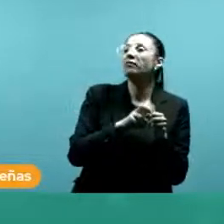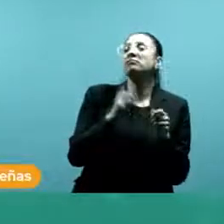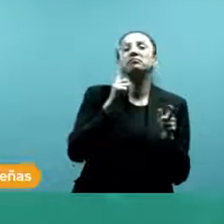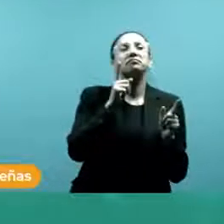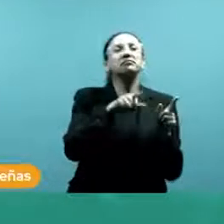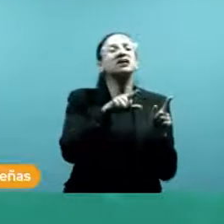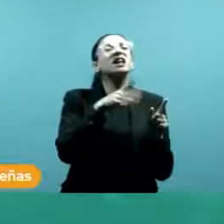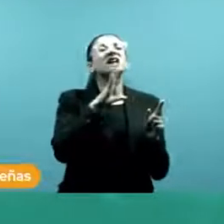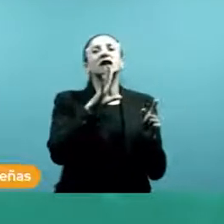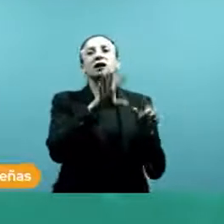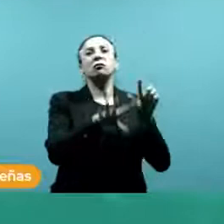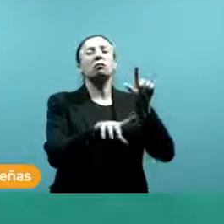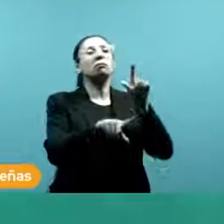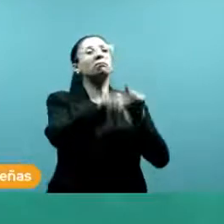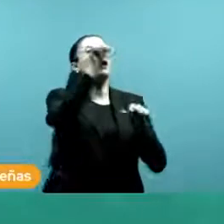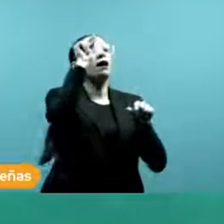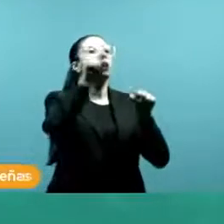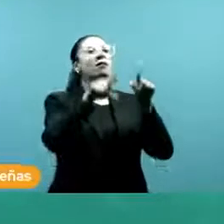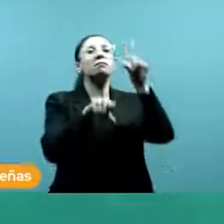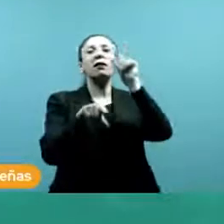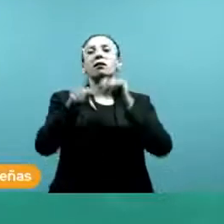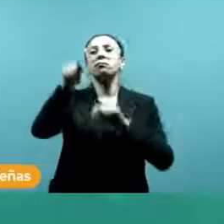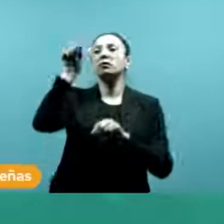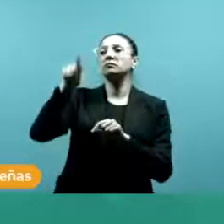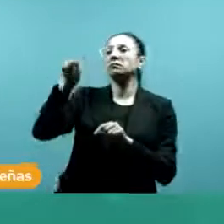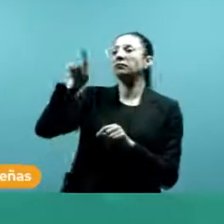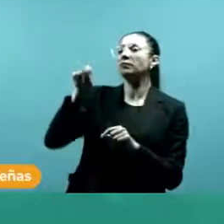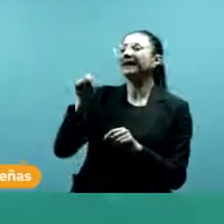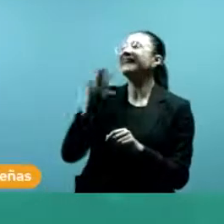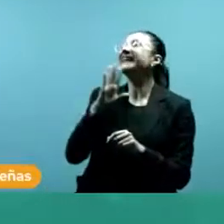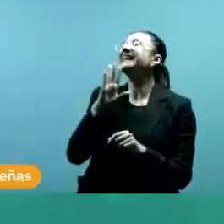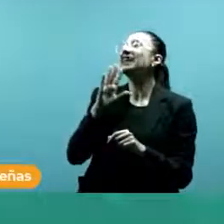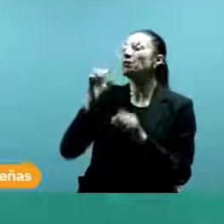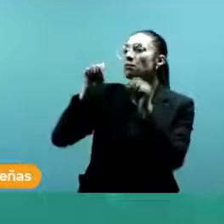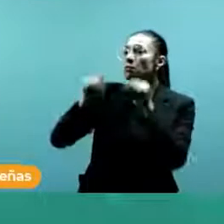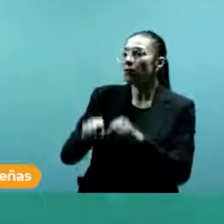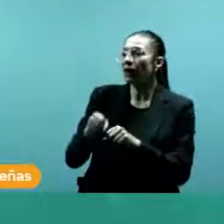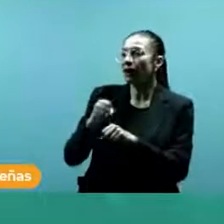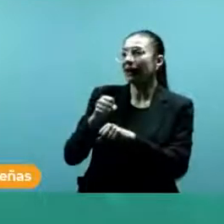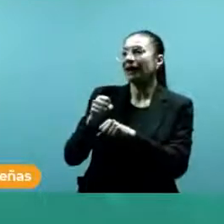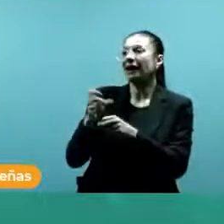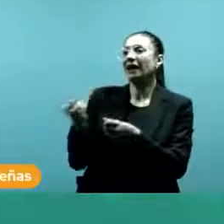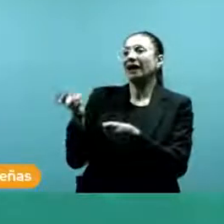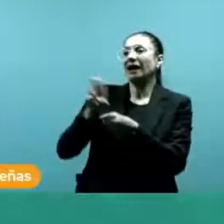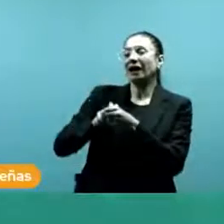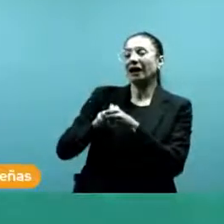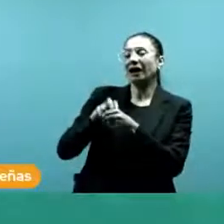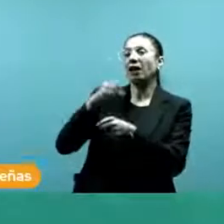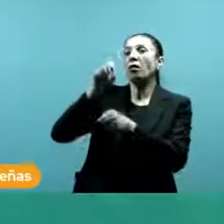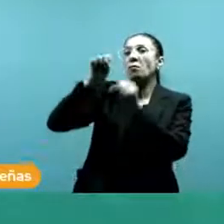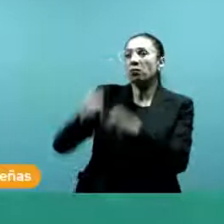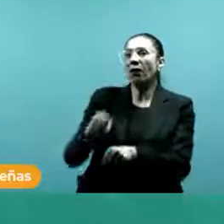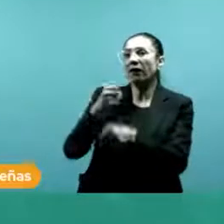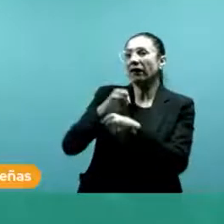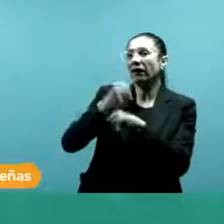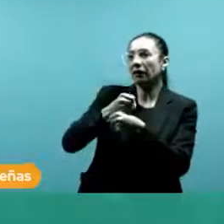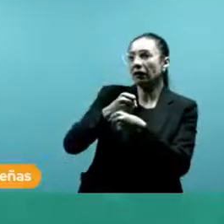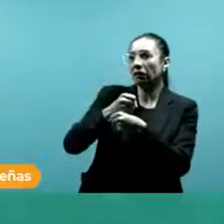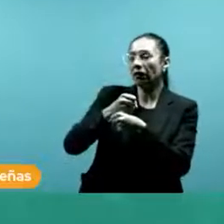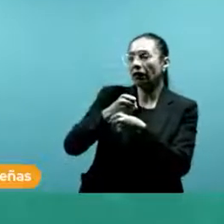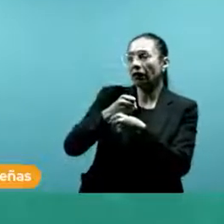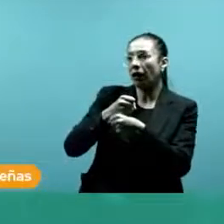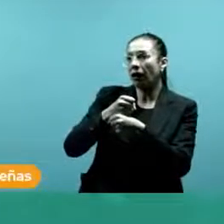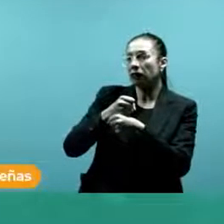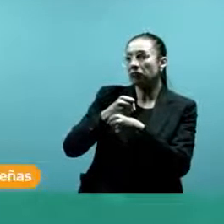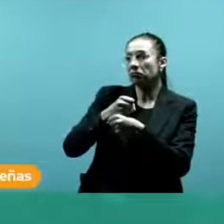estas personas, a dividirlos entre los que podían trabajar como esclavos y todos aquellos que iban a